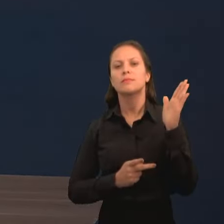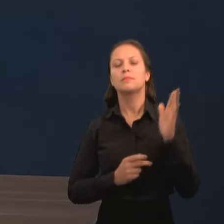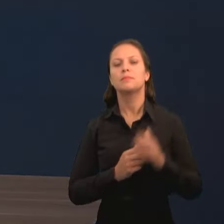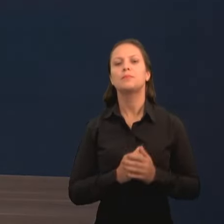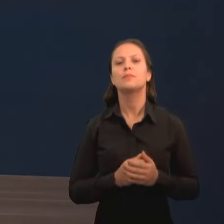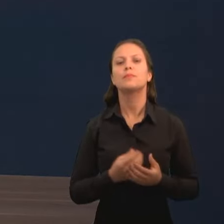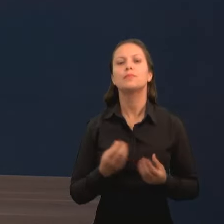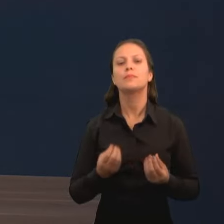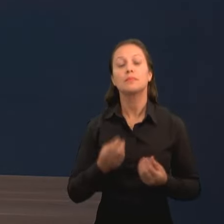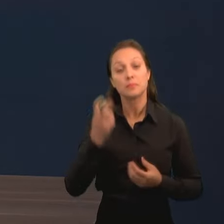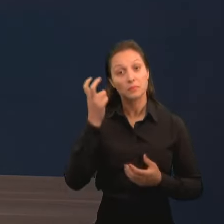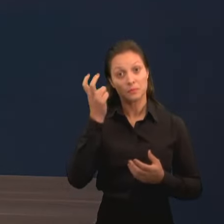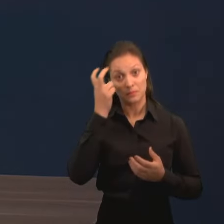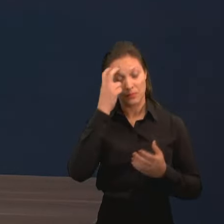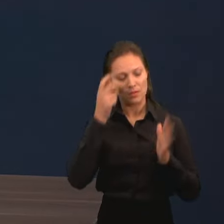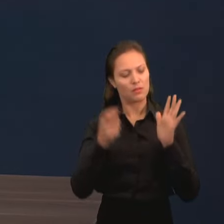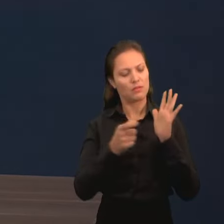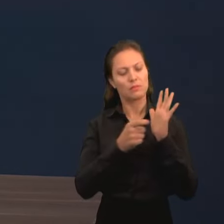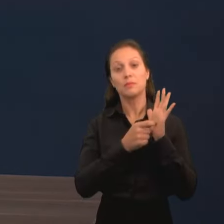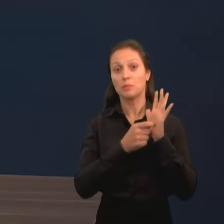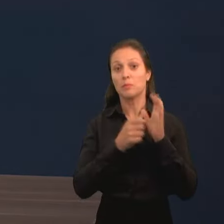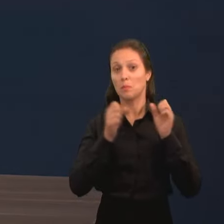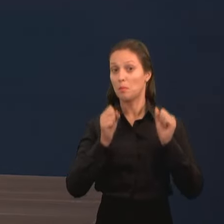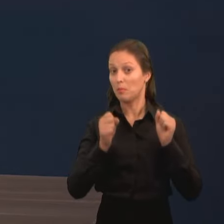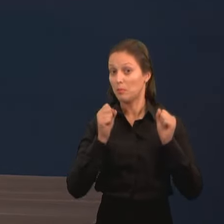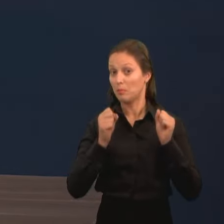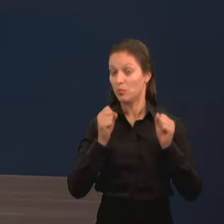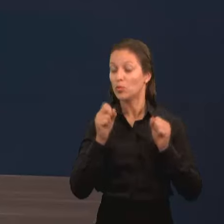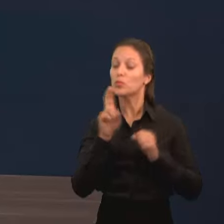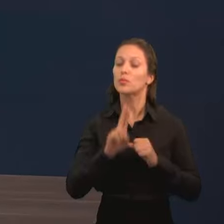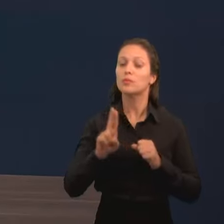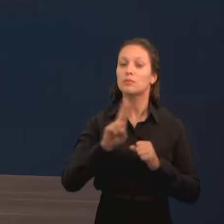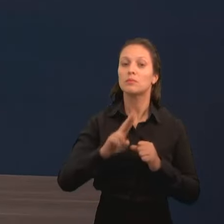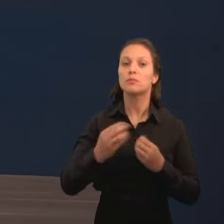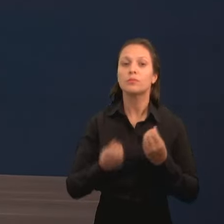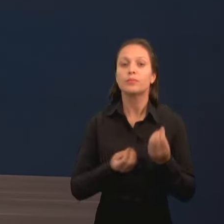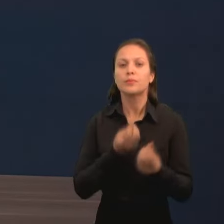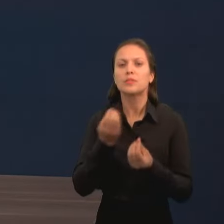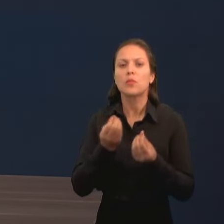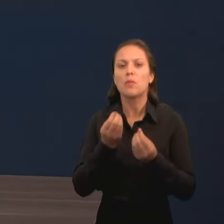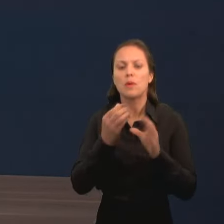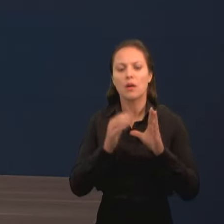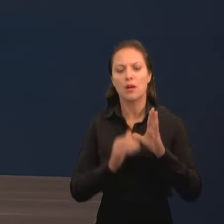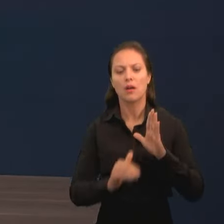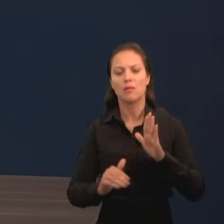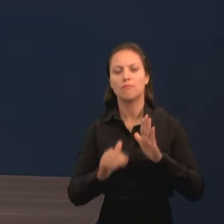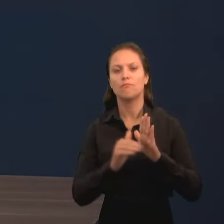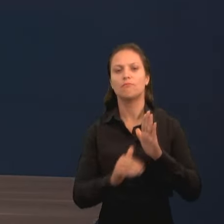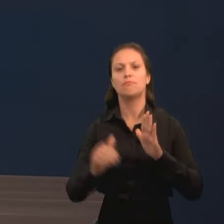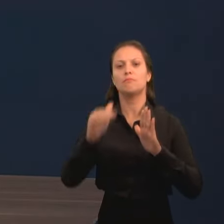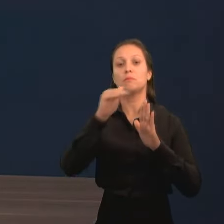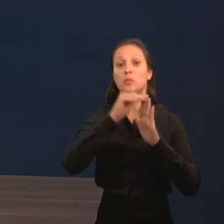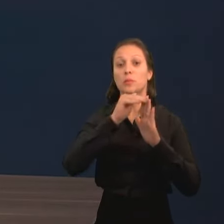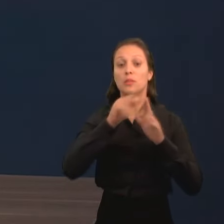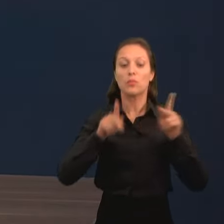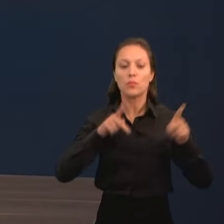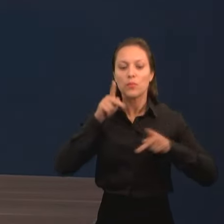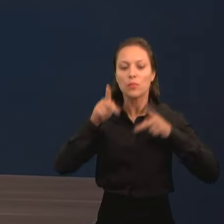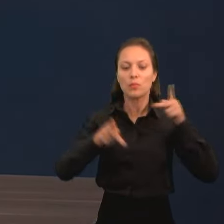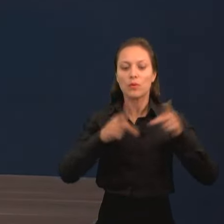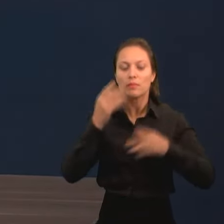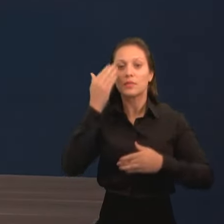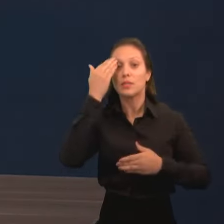decir básicamente que la inteligencia artificial puede y debe utilizarse para potencializar el